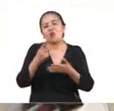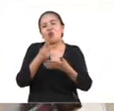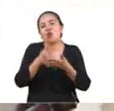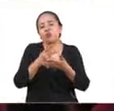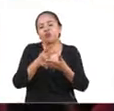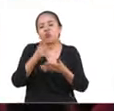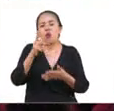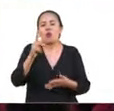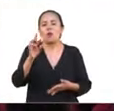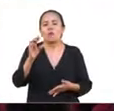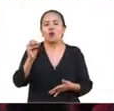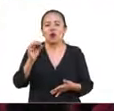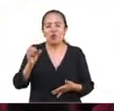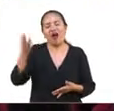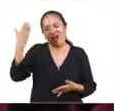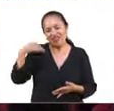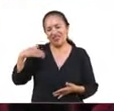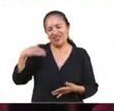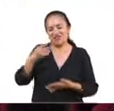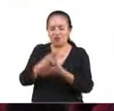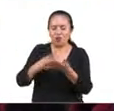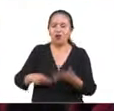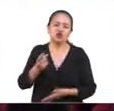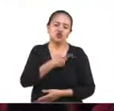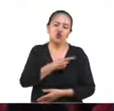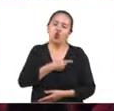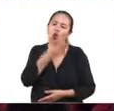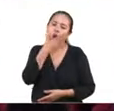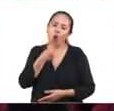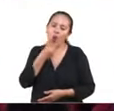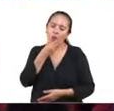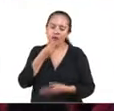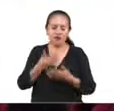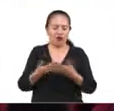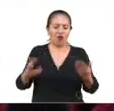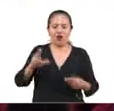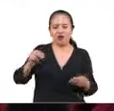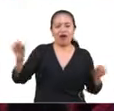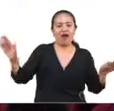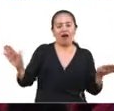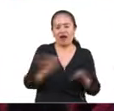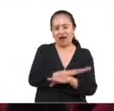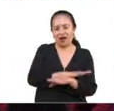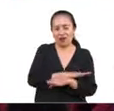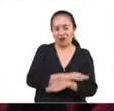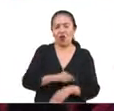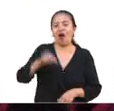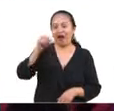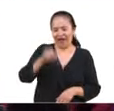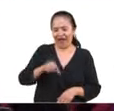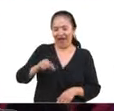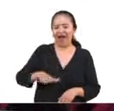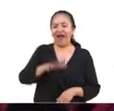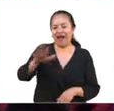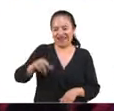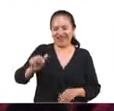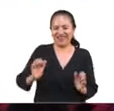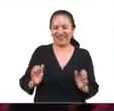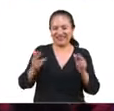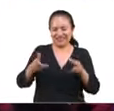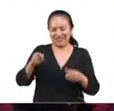dirigidos únicamente a los varones. El mayor anhelo de las mujeres celtales de San Jerónimo Tulijá, Chilón,